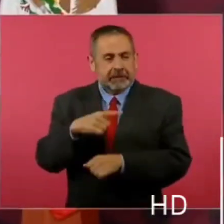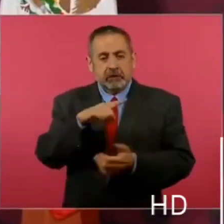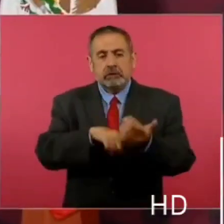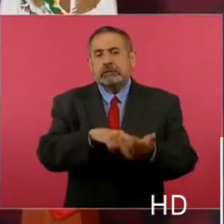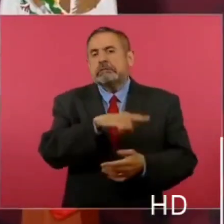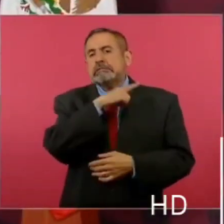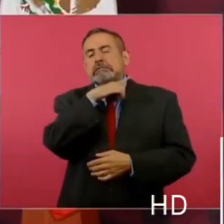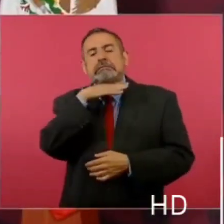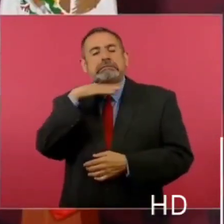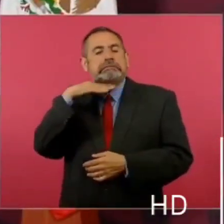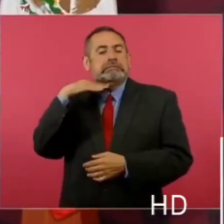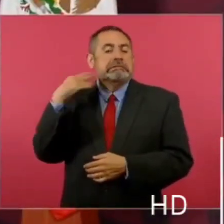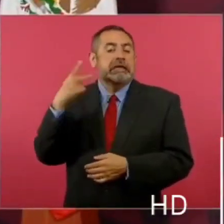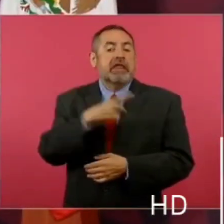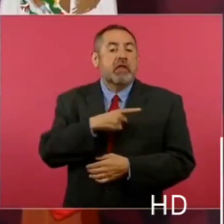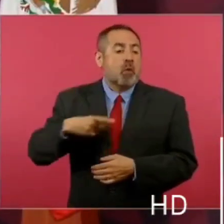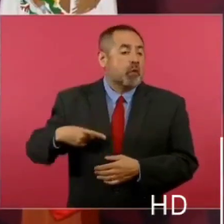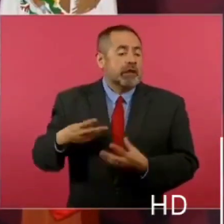hasta